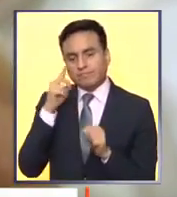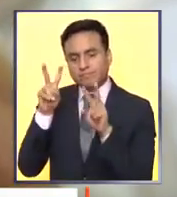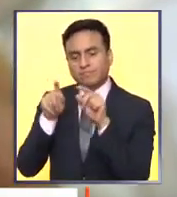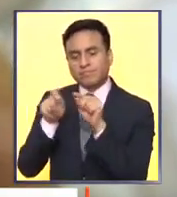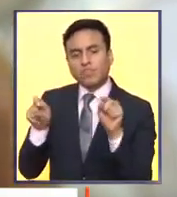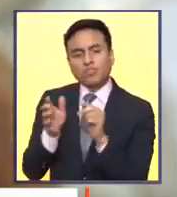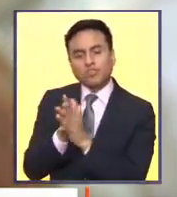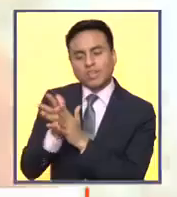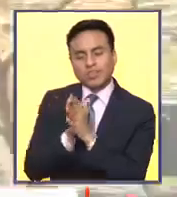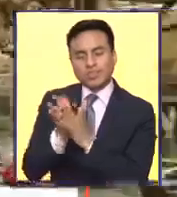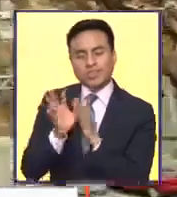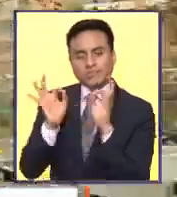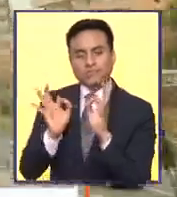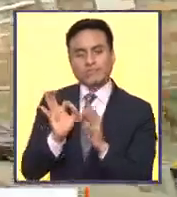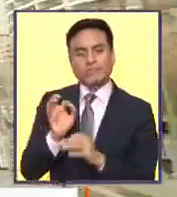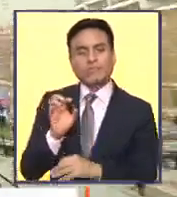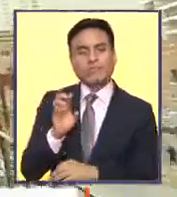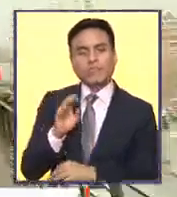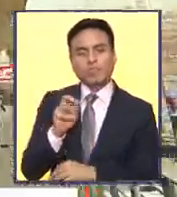a la chocolatería Feroz.